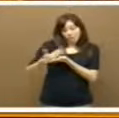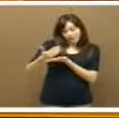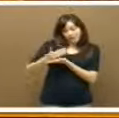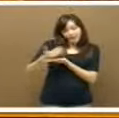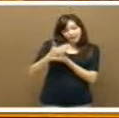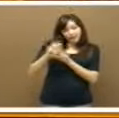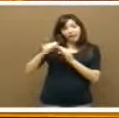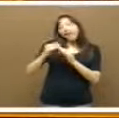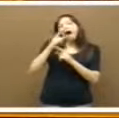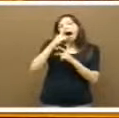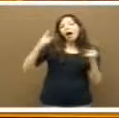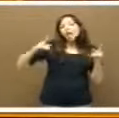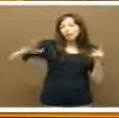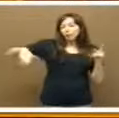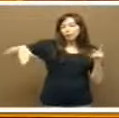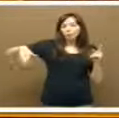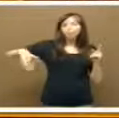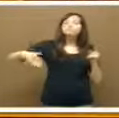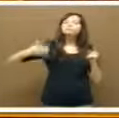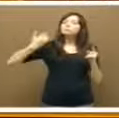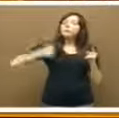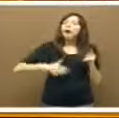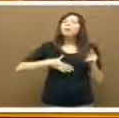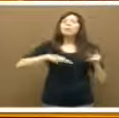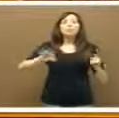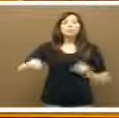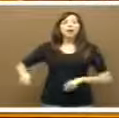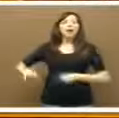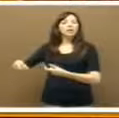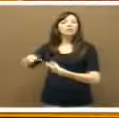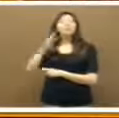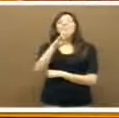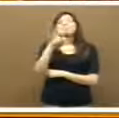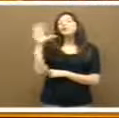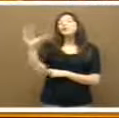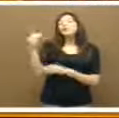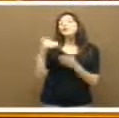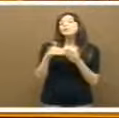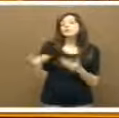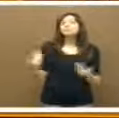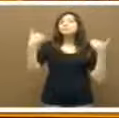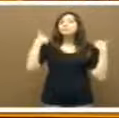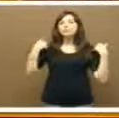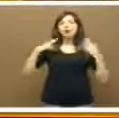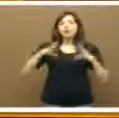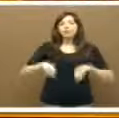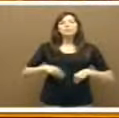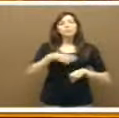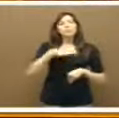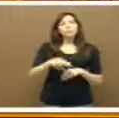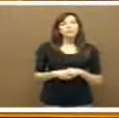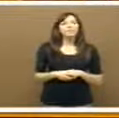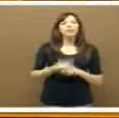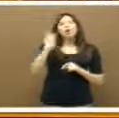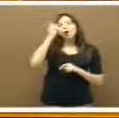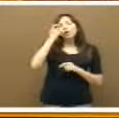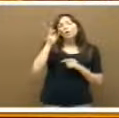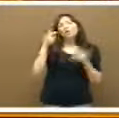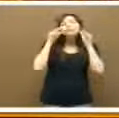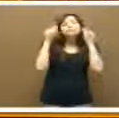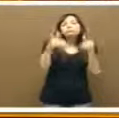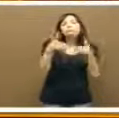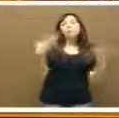del año en abordar nuevos gastos por unos 35 millones. Y, además, en los siguientes conceptos. Ayuda para